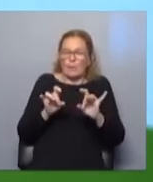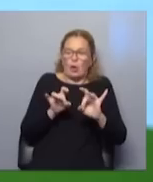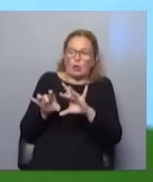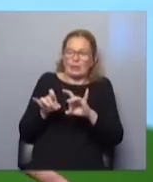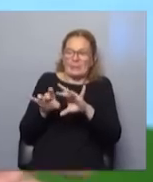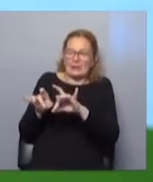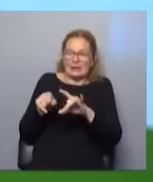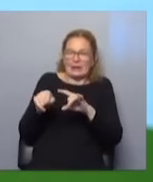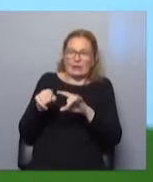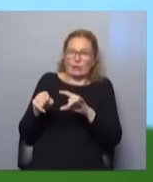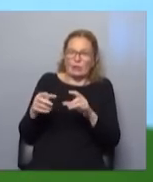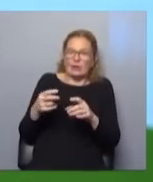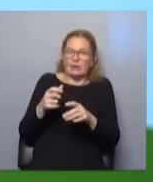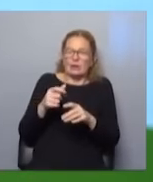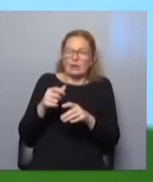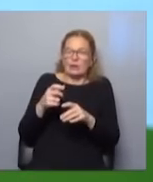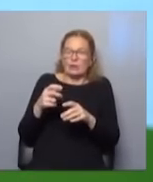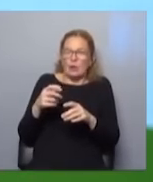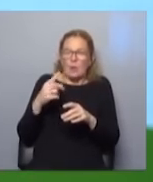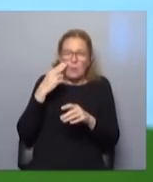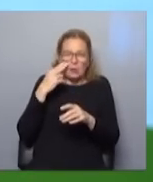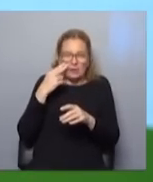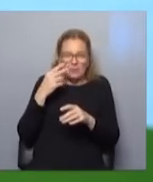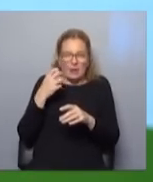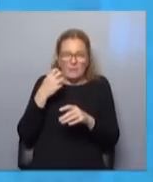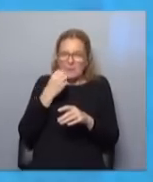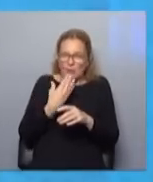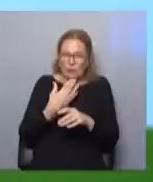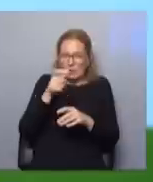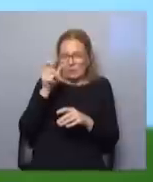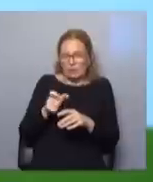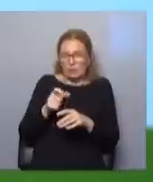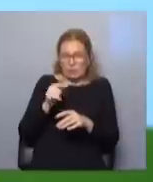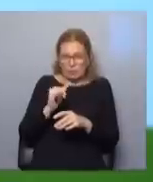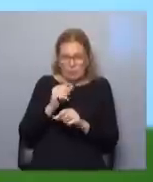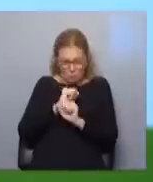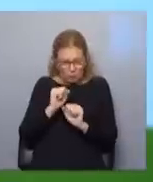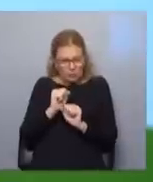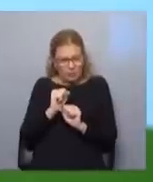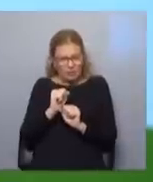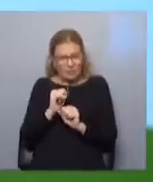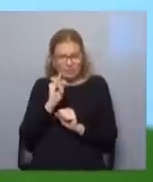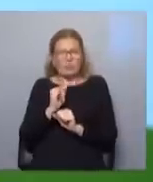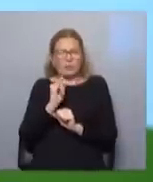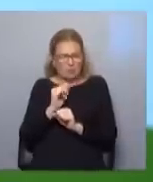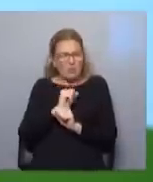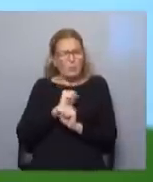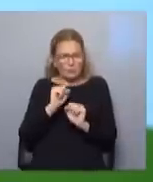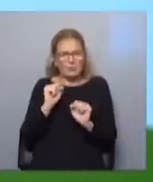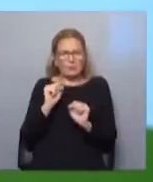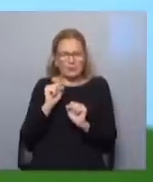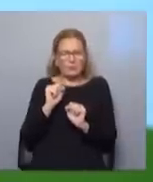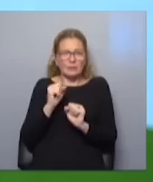aquello de resolver los problemas más inmediatos de la gente y es posible eso si es posible es posible